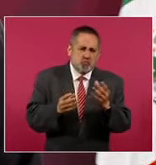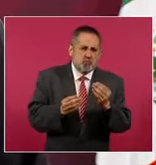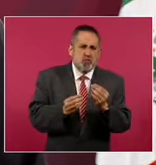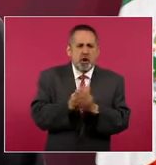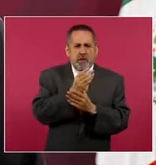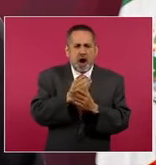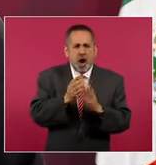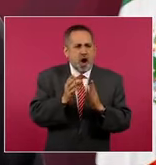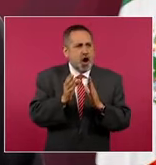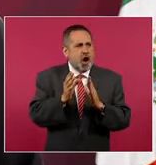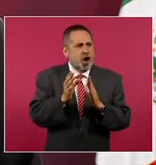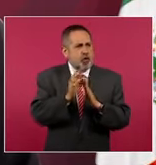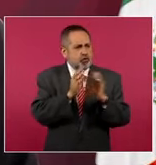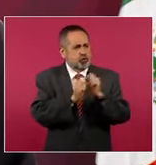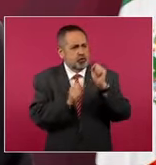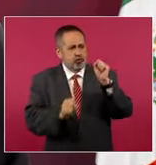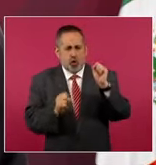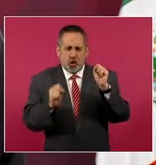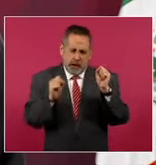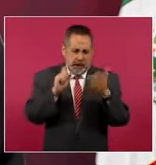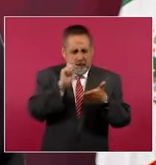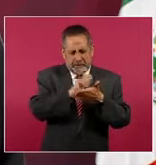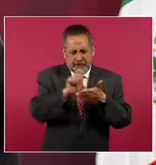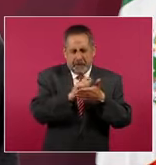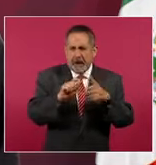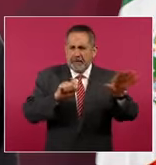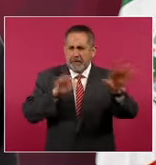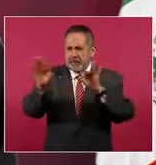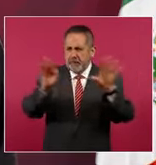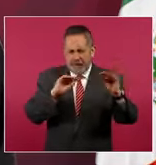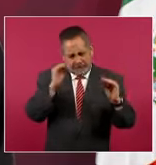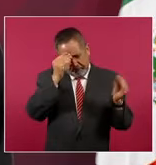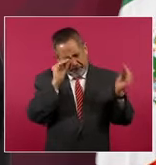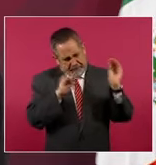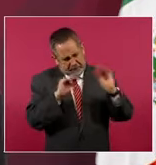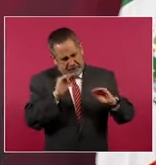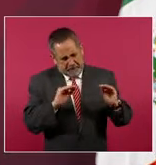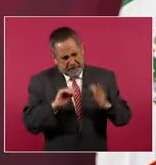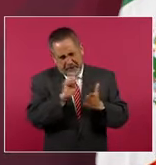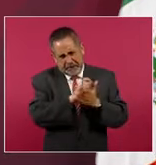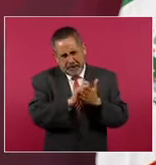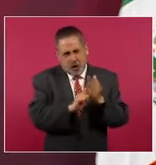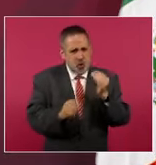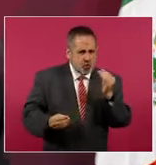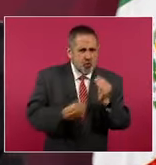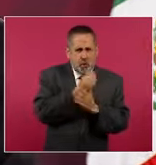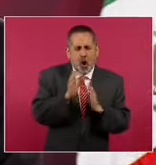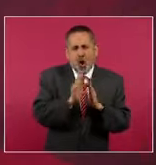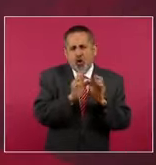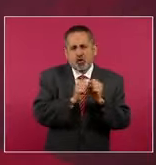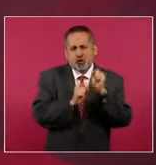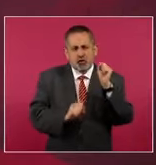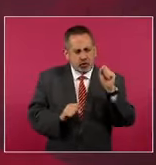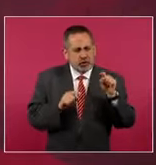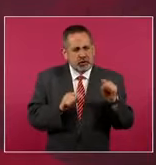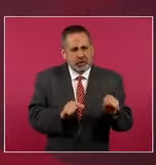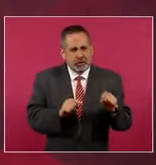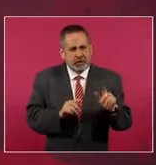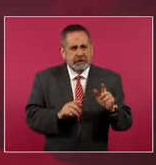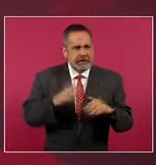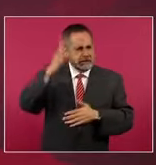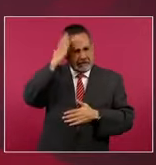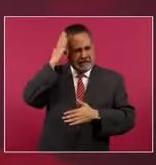un constituyente para elaborar una nueva ley de